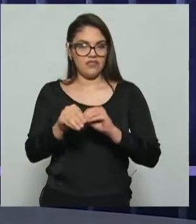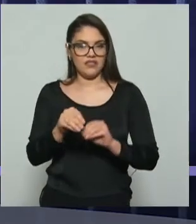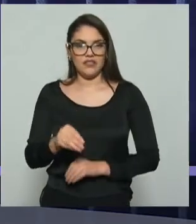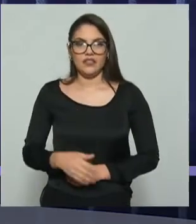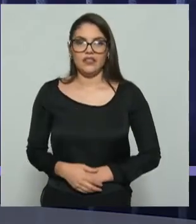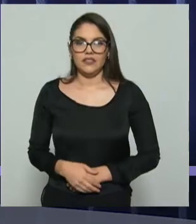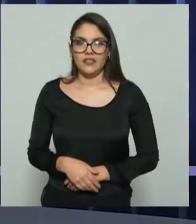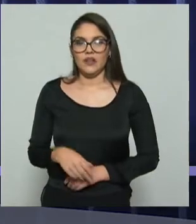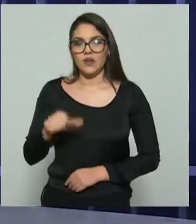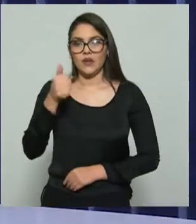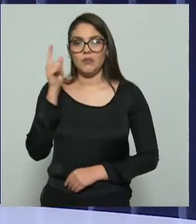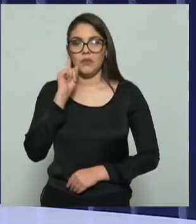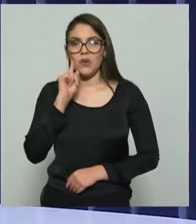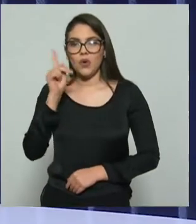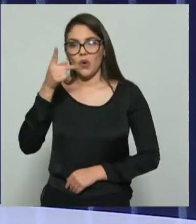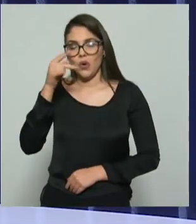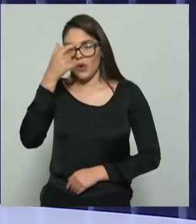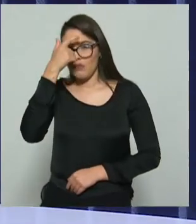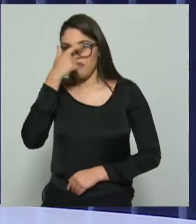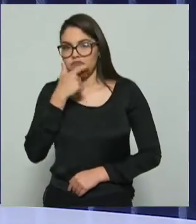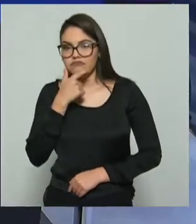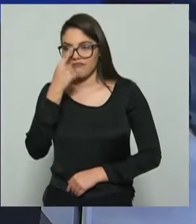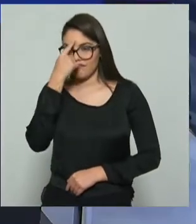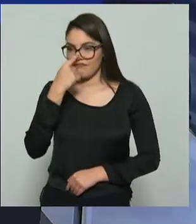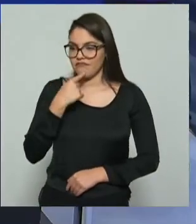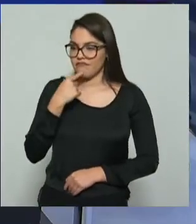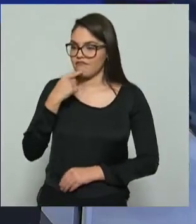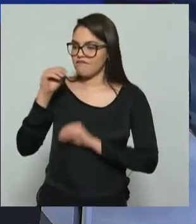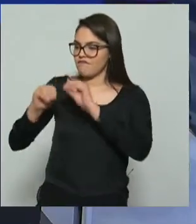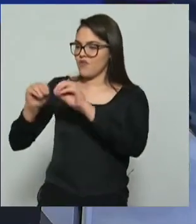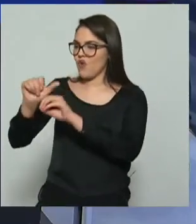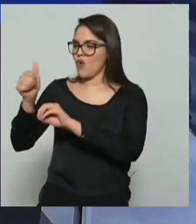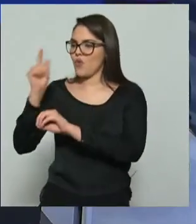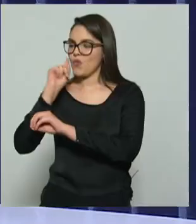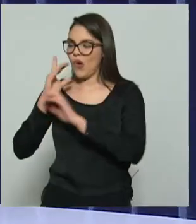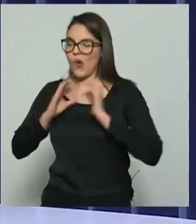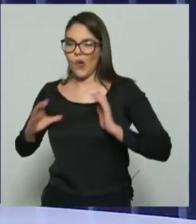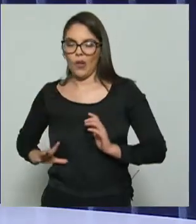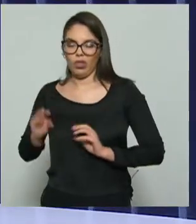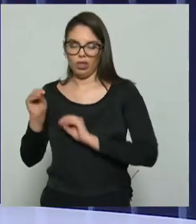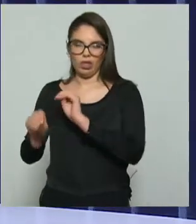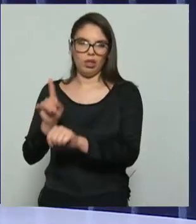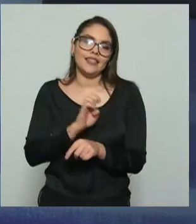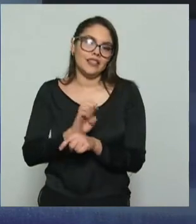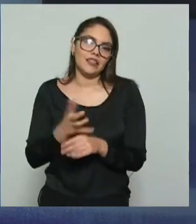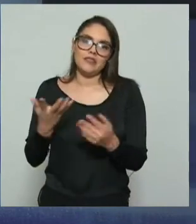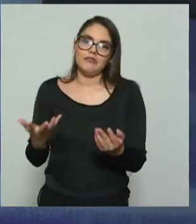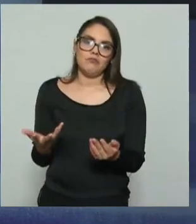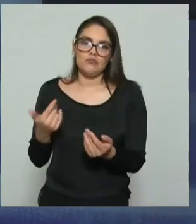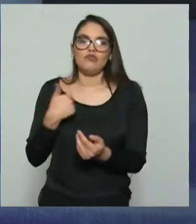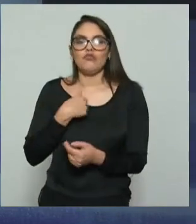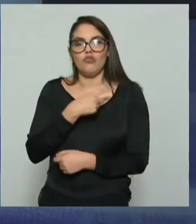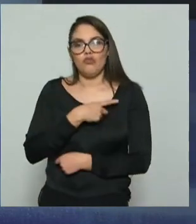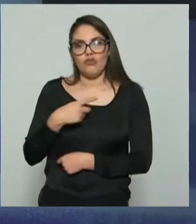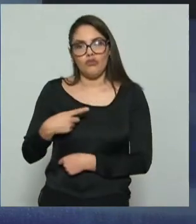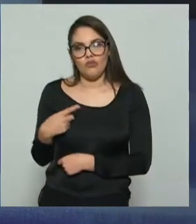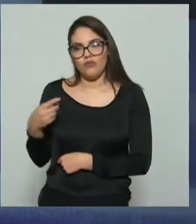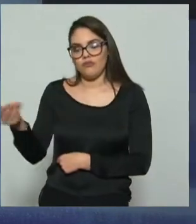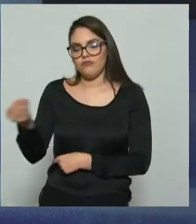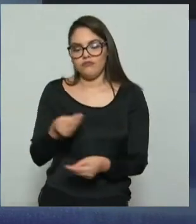poco la definición que iban a tener, ¿no? Como bien dices, se trata de violencia política, se trata de... Bueno, pues calculo que al